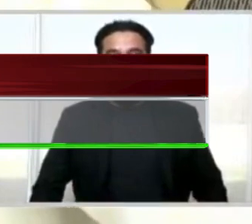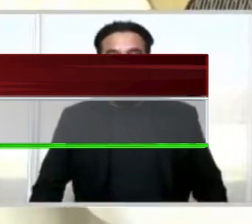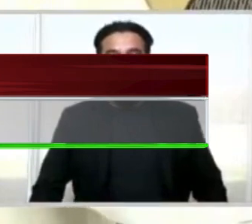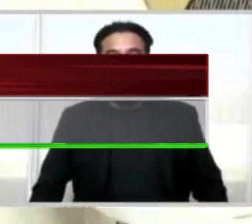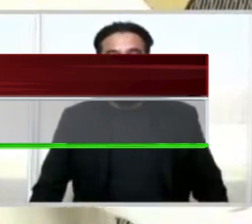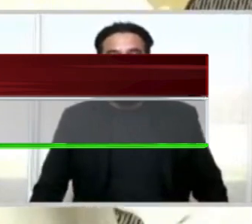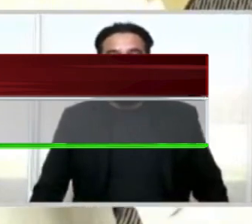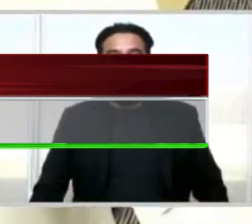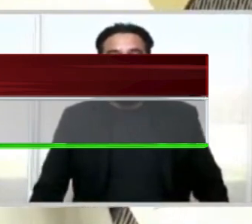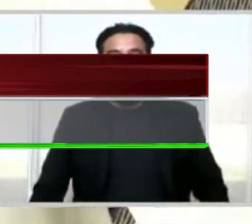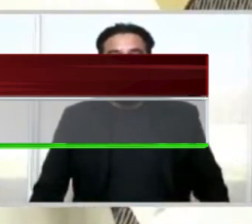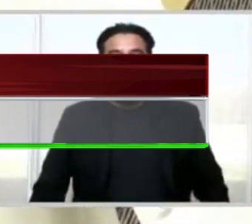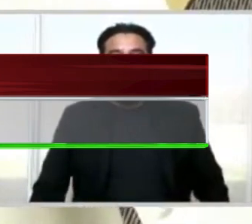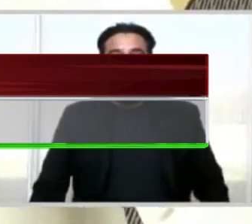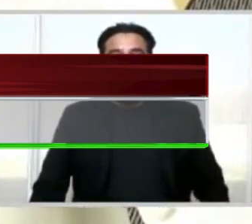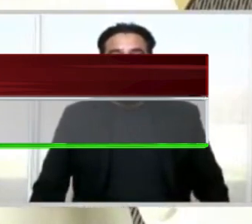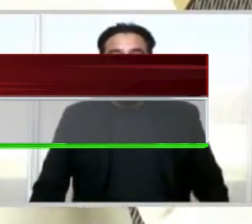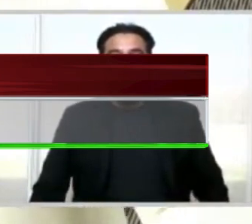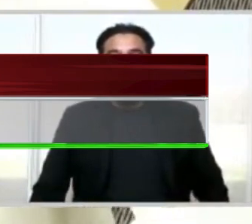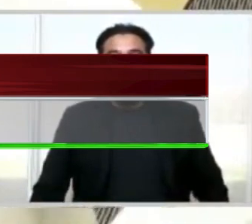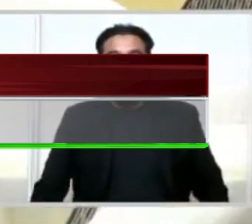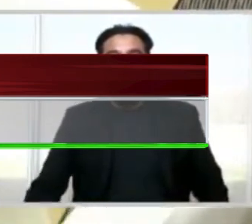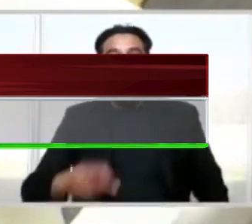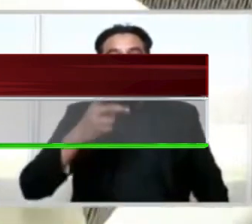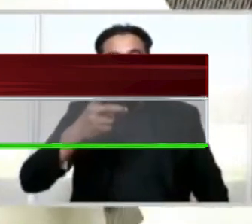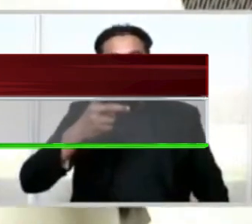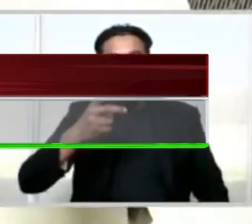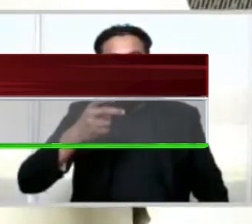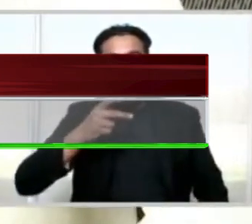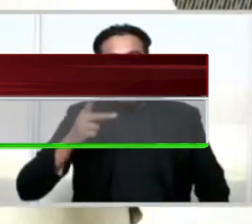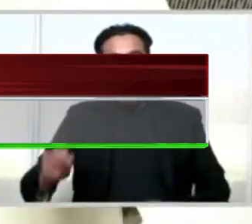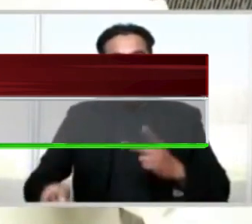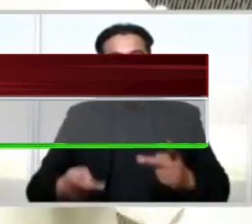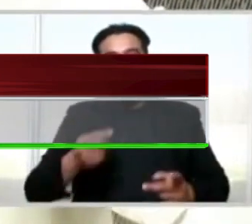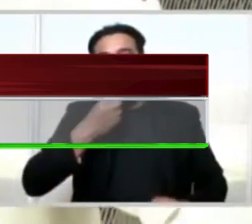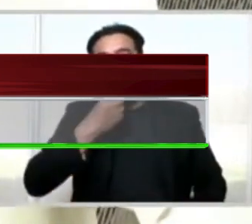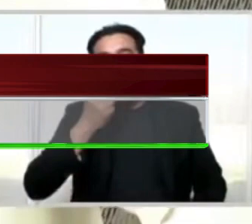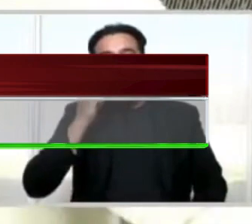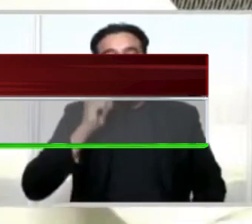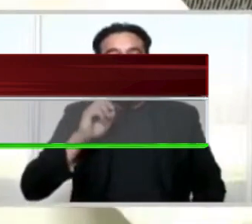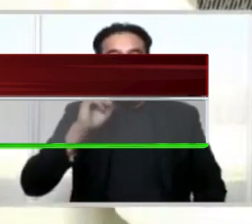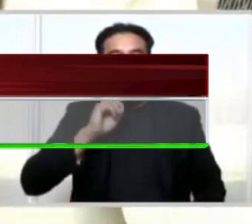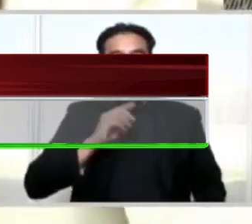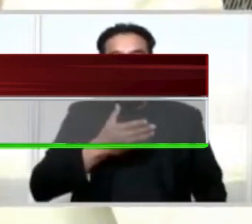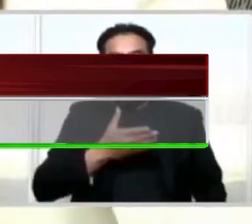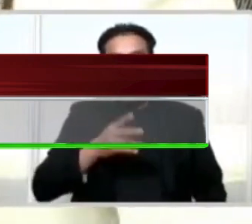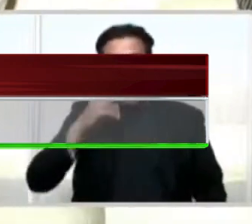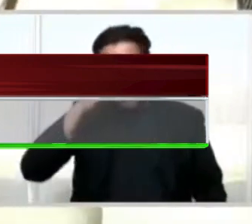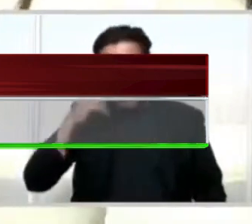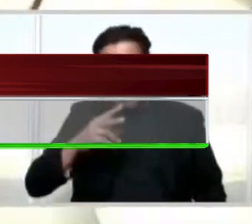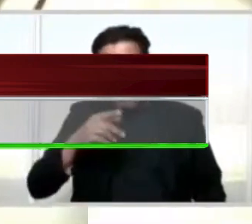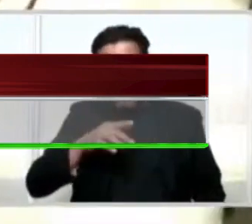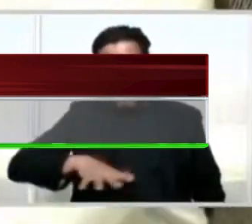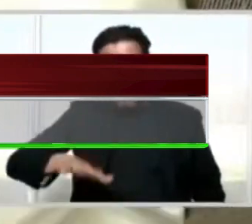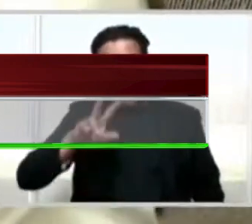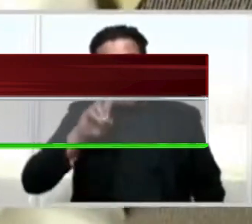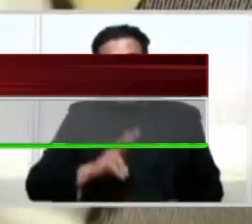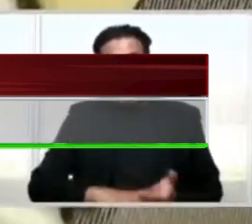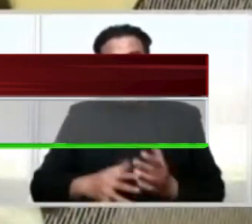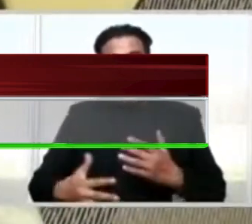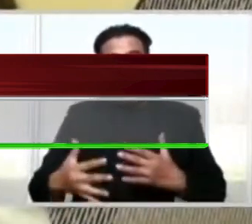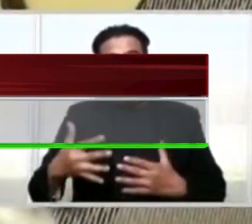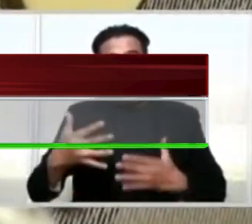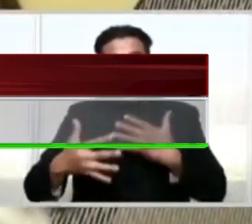ello es que, de acuerdo a la Encuesta Nacional de Niñas, Niños y Mujeres en México del 2015, a nivel